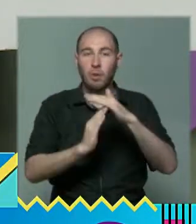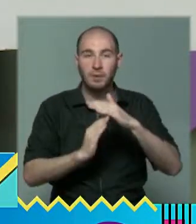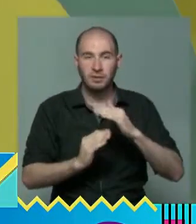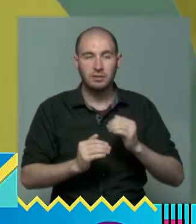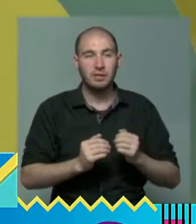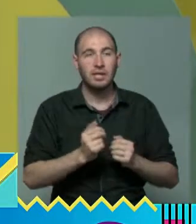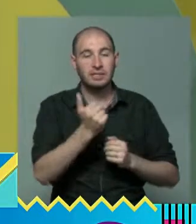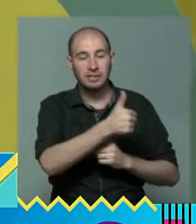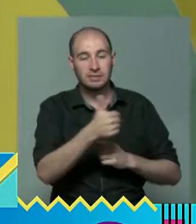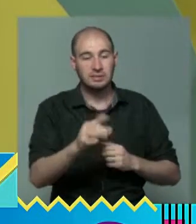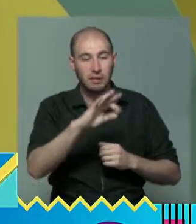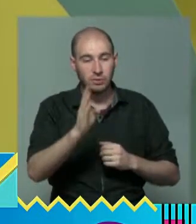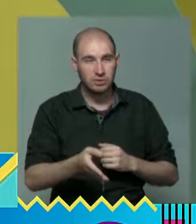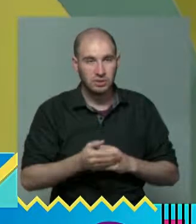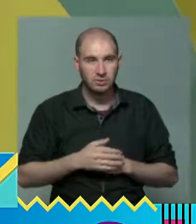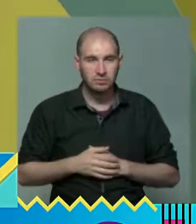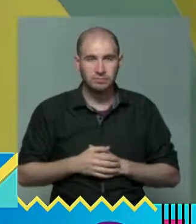caso? 2/3 partes.